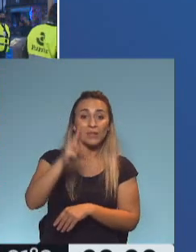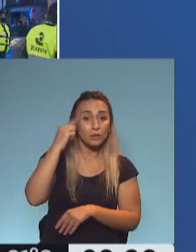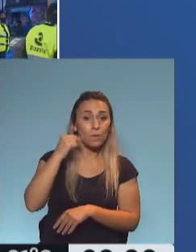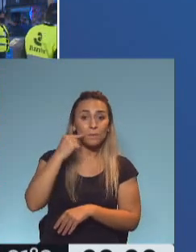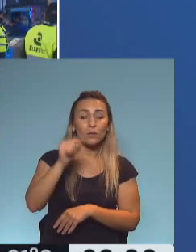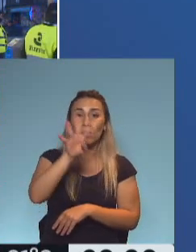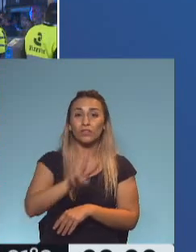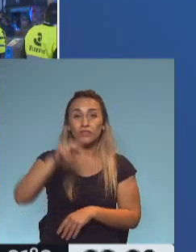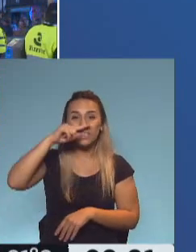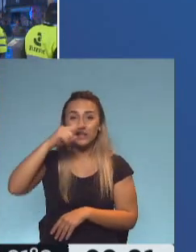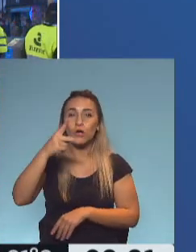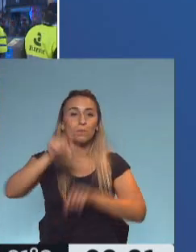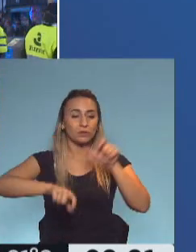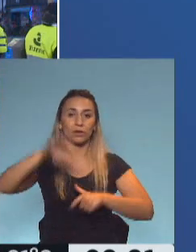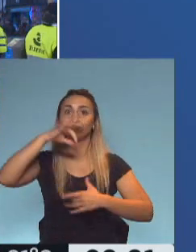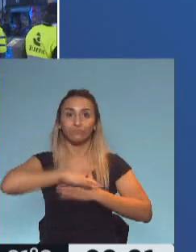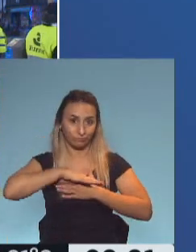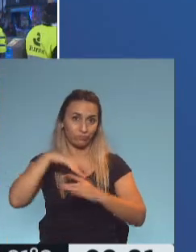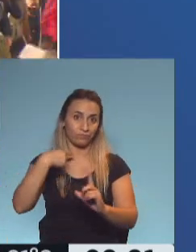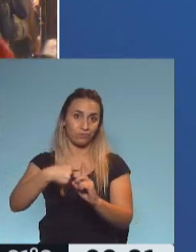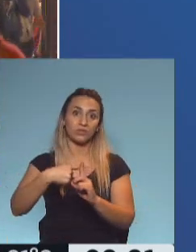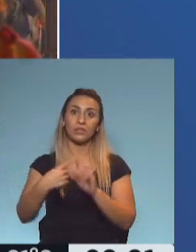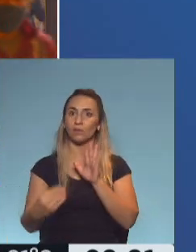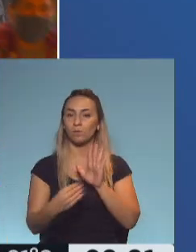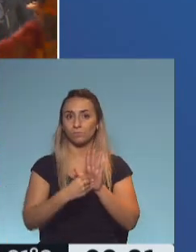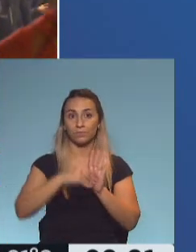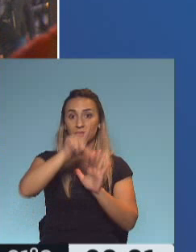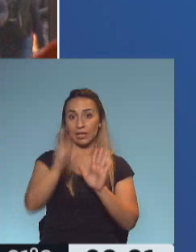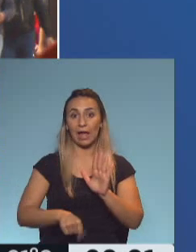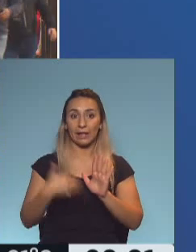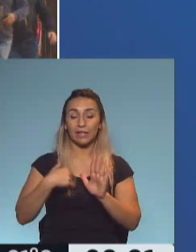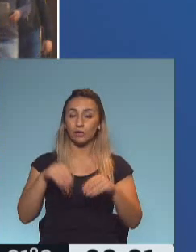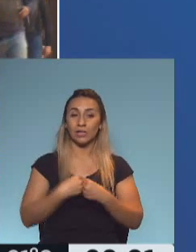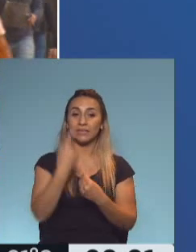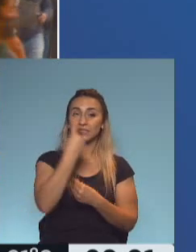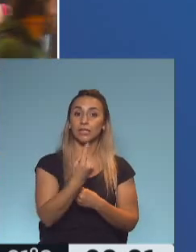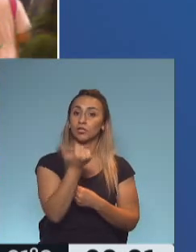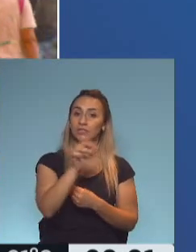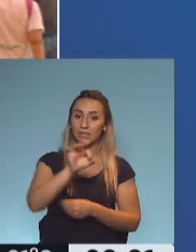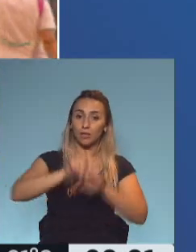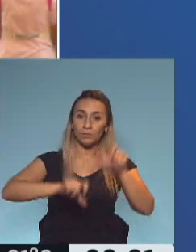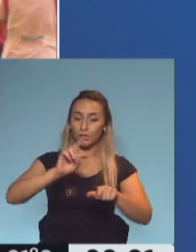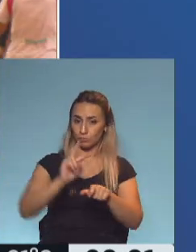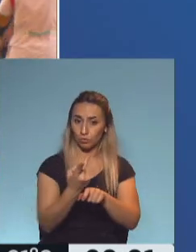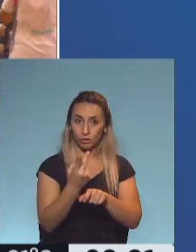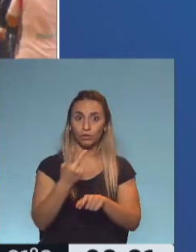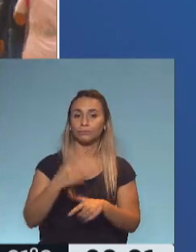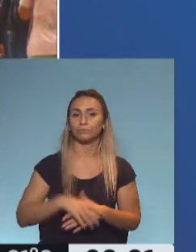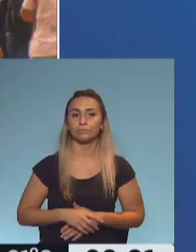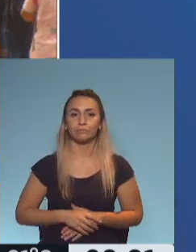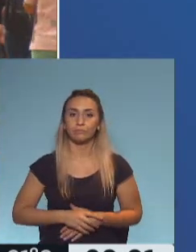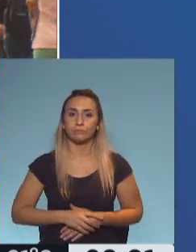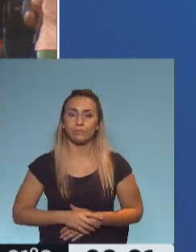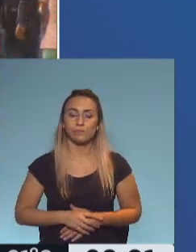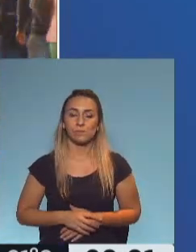29.472 casos positivos se registraron en el país. Son 160 muertes en esta jornada. Entre